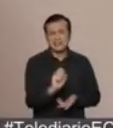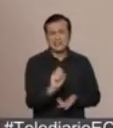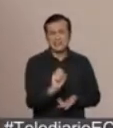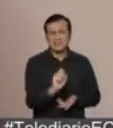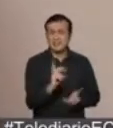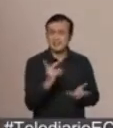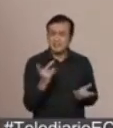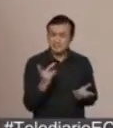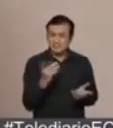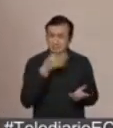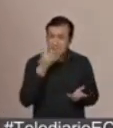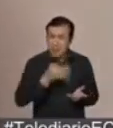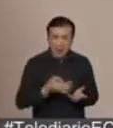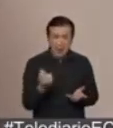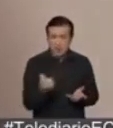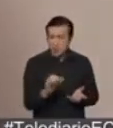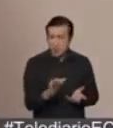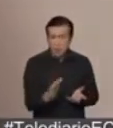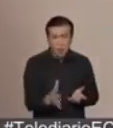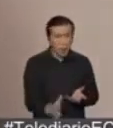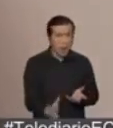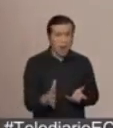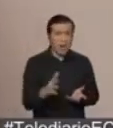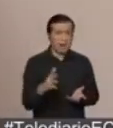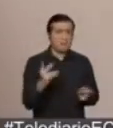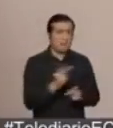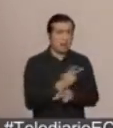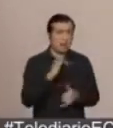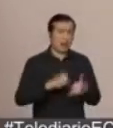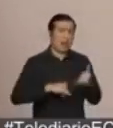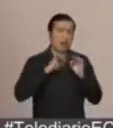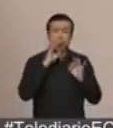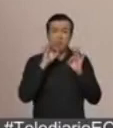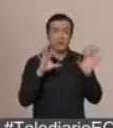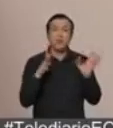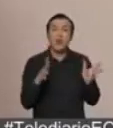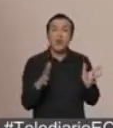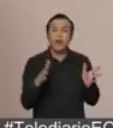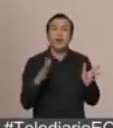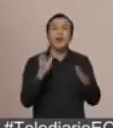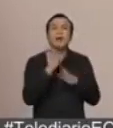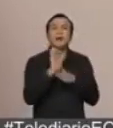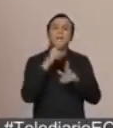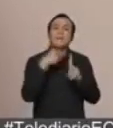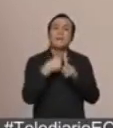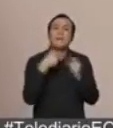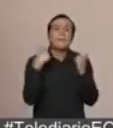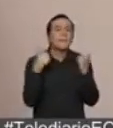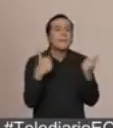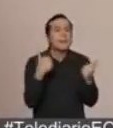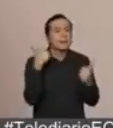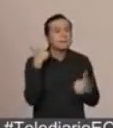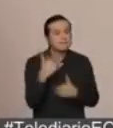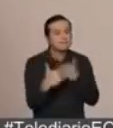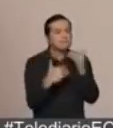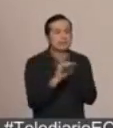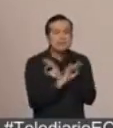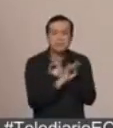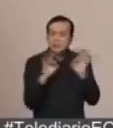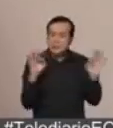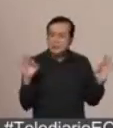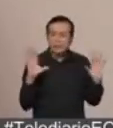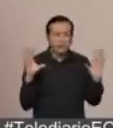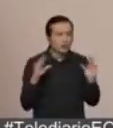el porcentaje positivo, lo que demuestra que Ecuador viene haciendo las cosas bien en términos de inocuidad y de control